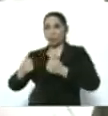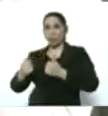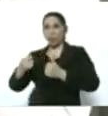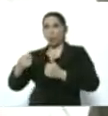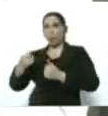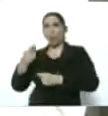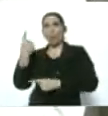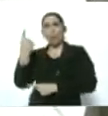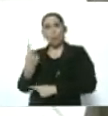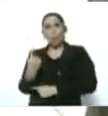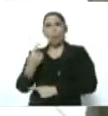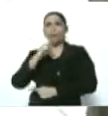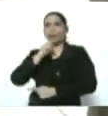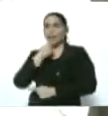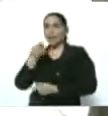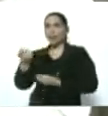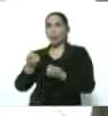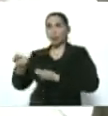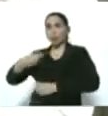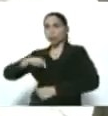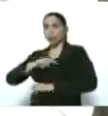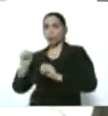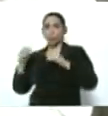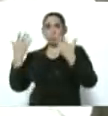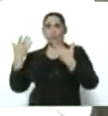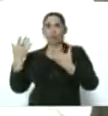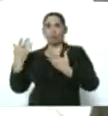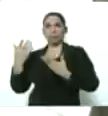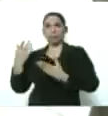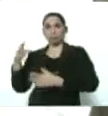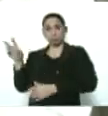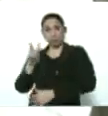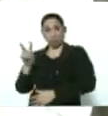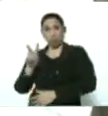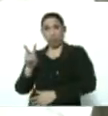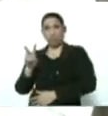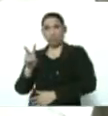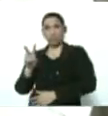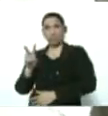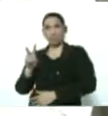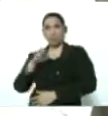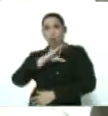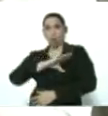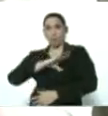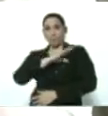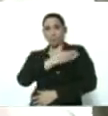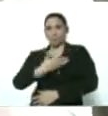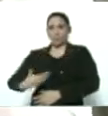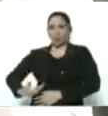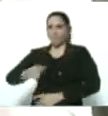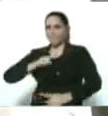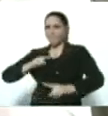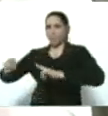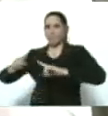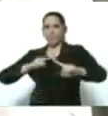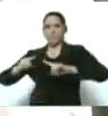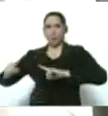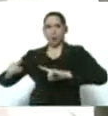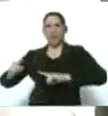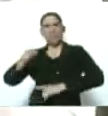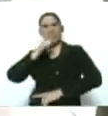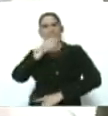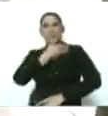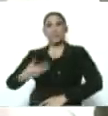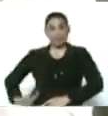claves del control que hemos logrado tener en Venezuela es que la comisión presidencial la dirige directamente el presidente de la República.